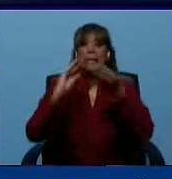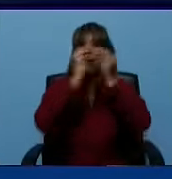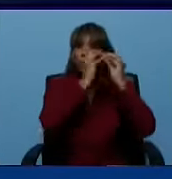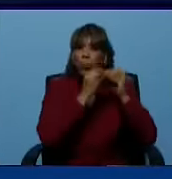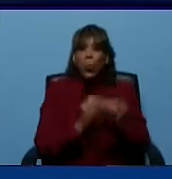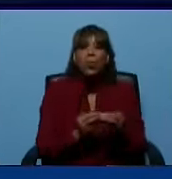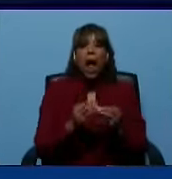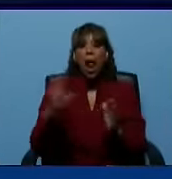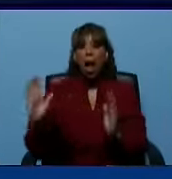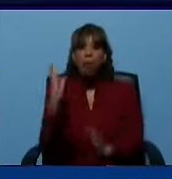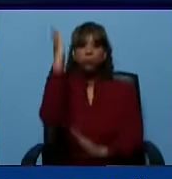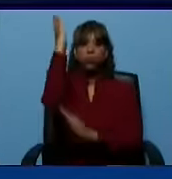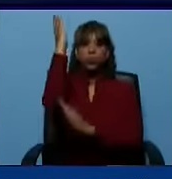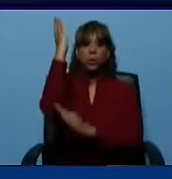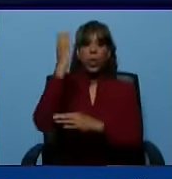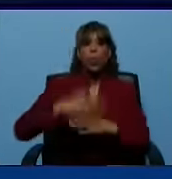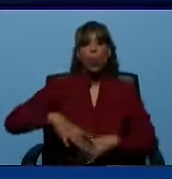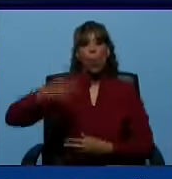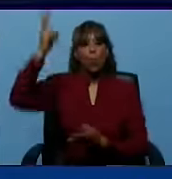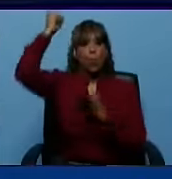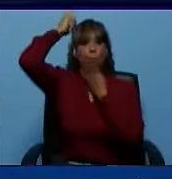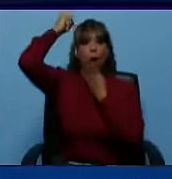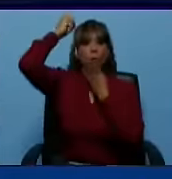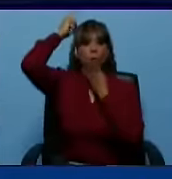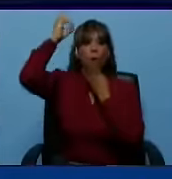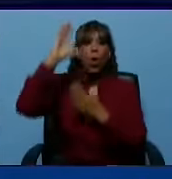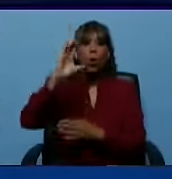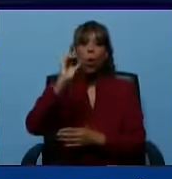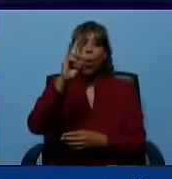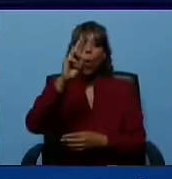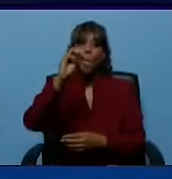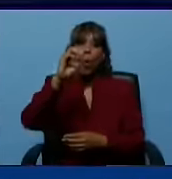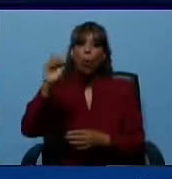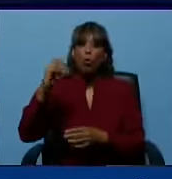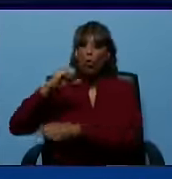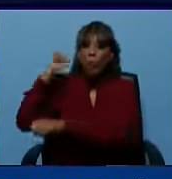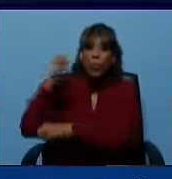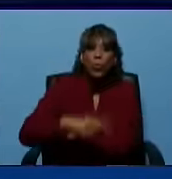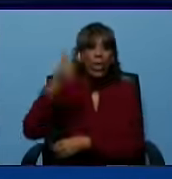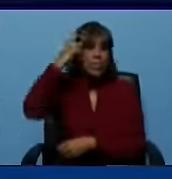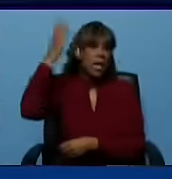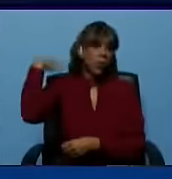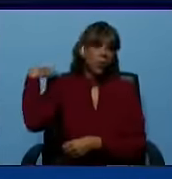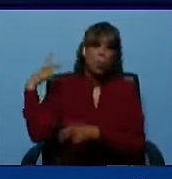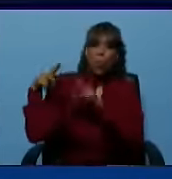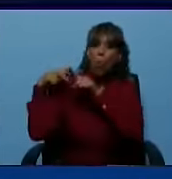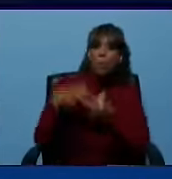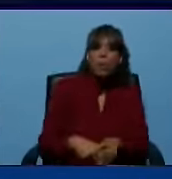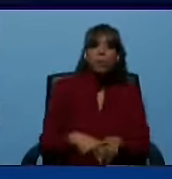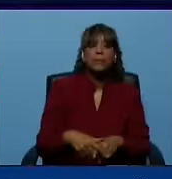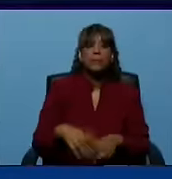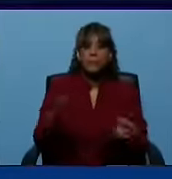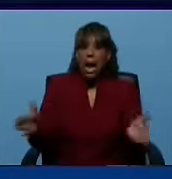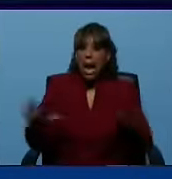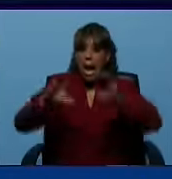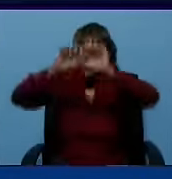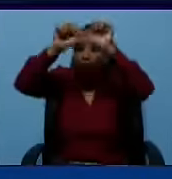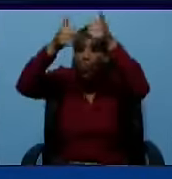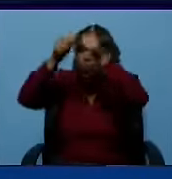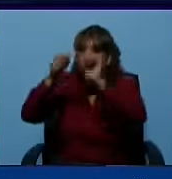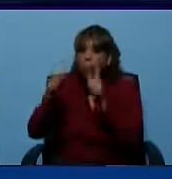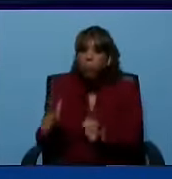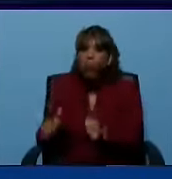la estatua del gran cacique Coromoto, que fue destruida también, humillada. El